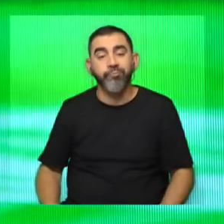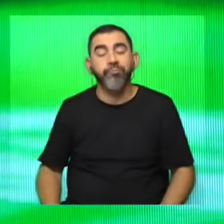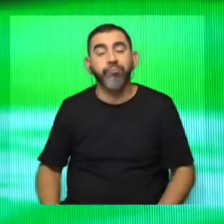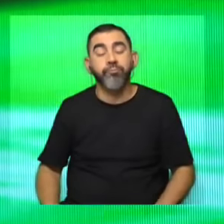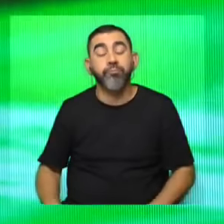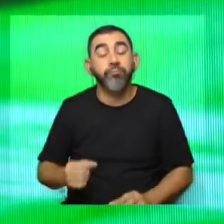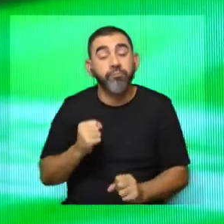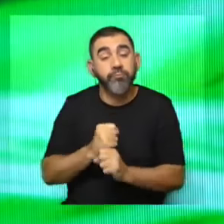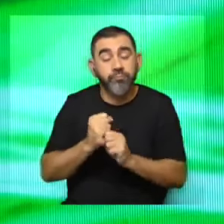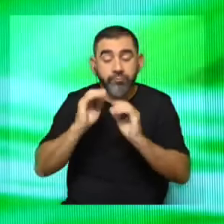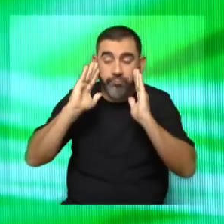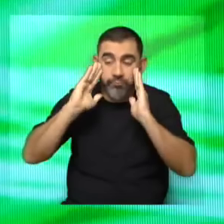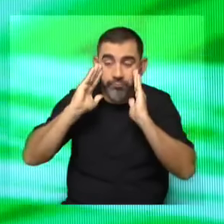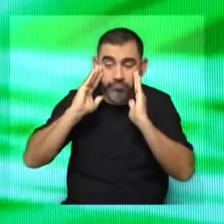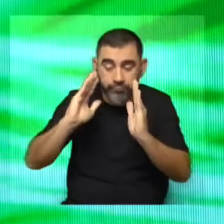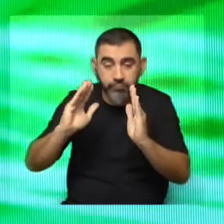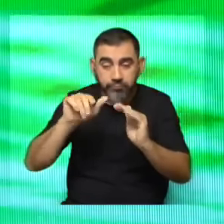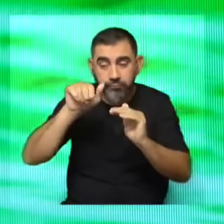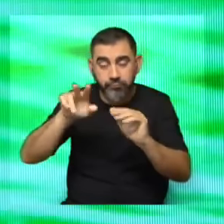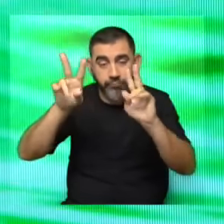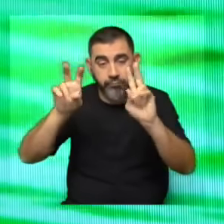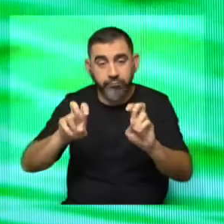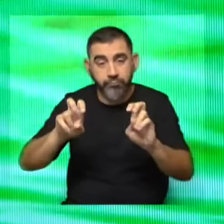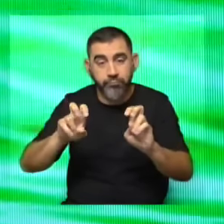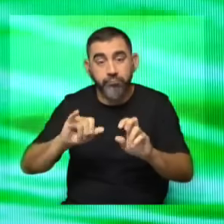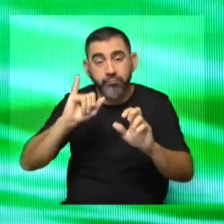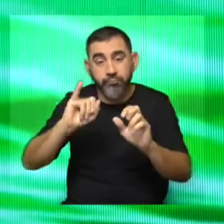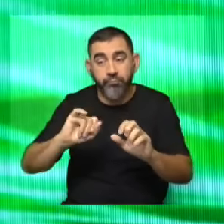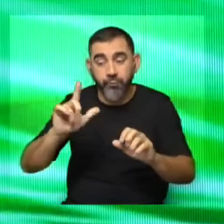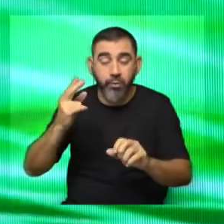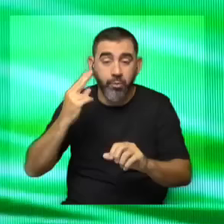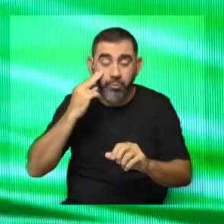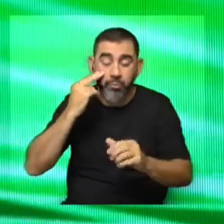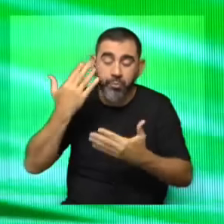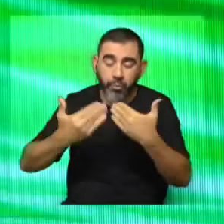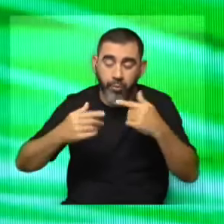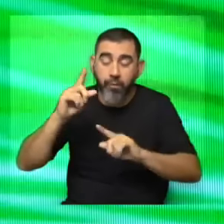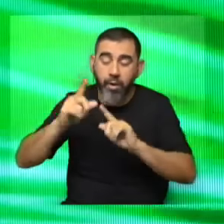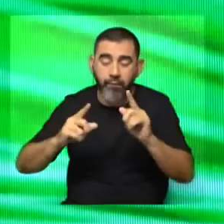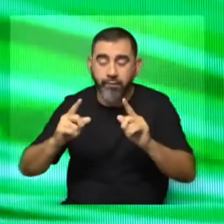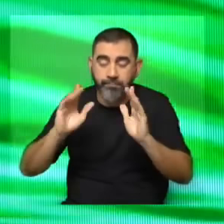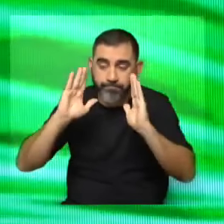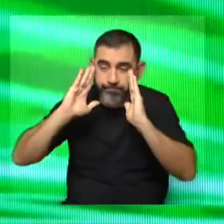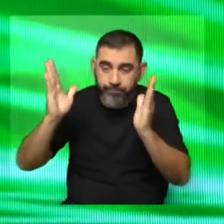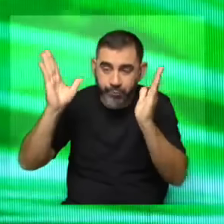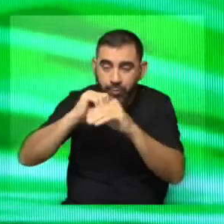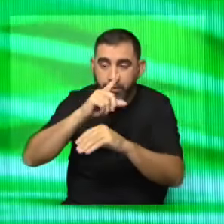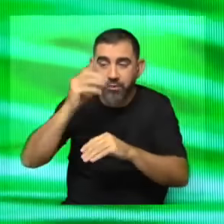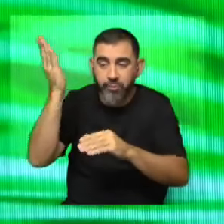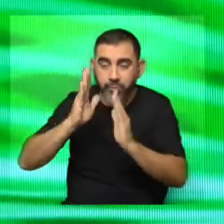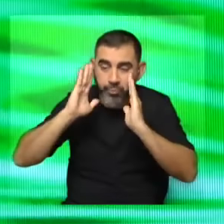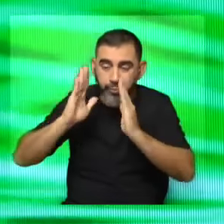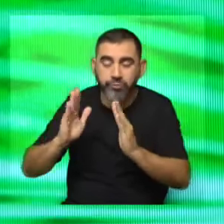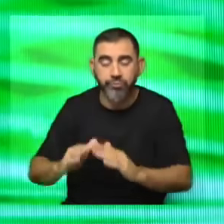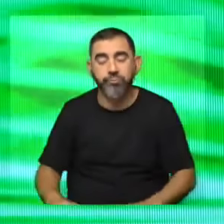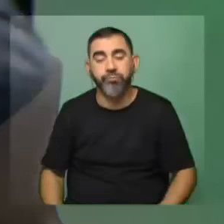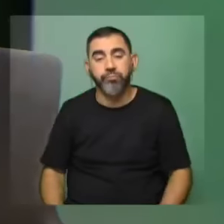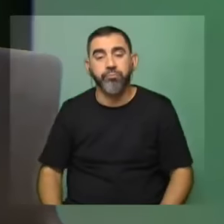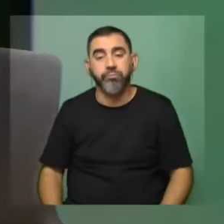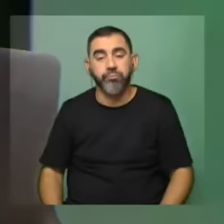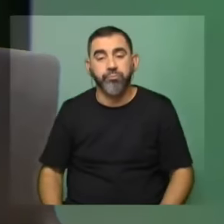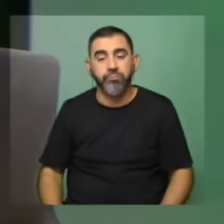nuestro trabajo va a estar dedicado fundamentalmente a eso en la medida que no tengamos estos problemas que nos sacan a veces de de la de bueno de nuestras tareas fundamentales